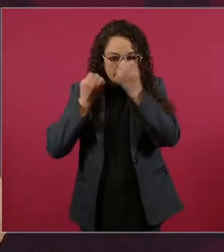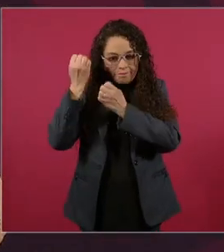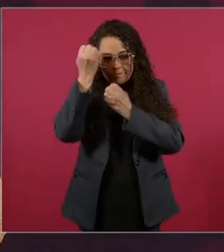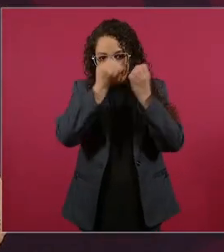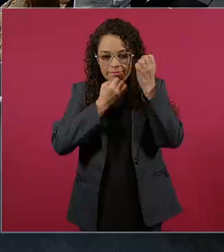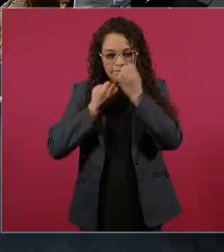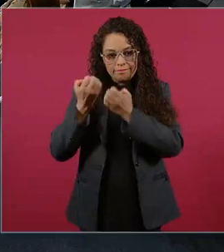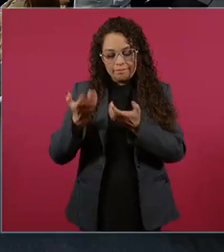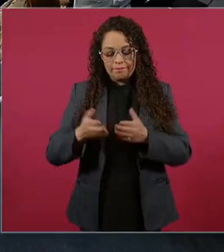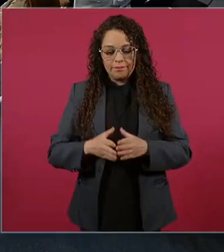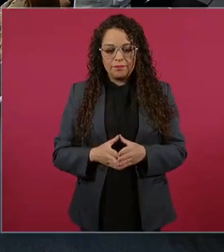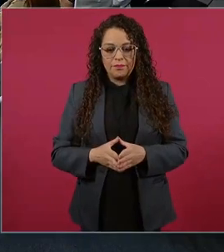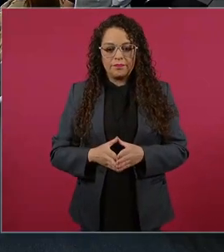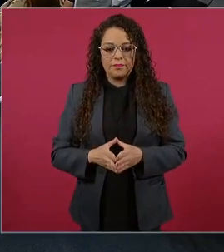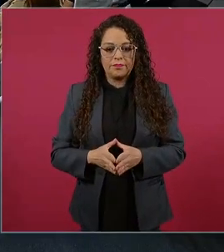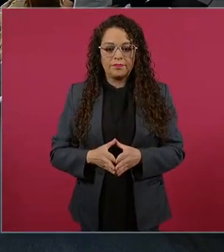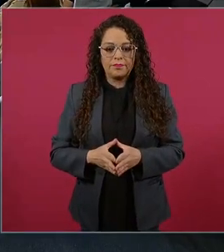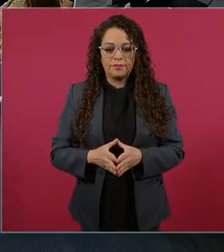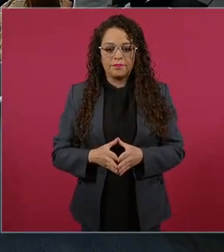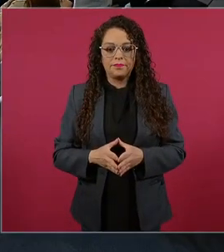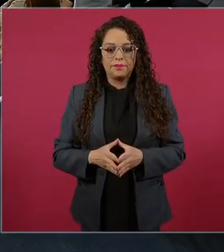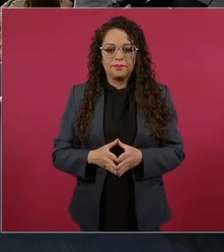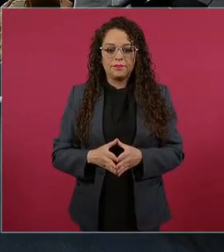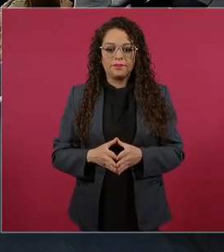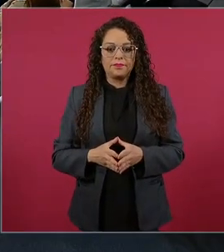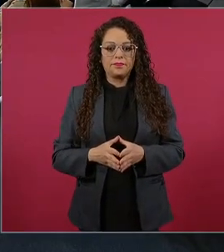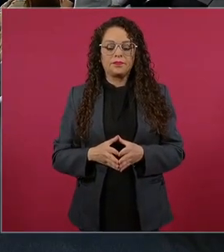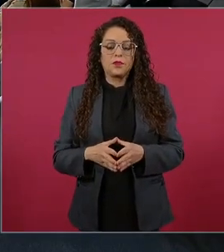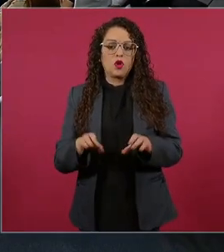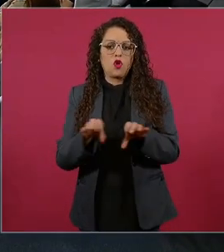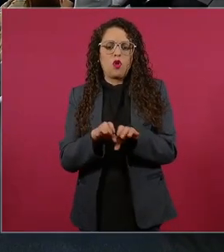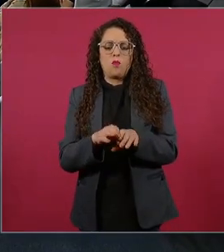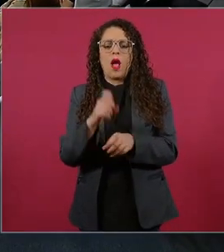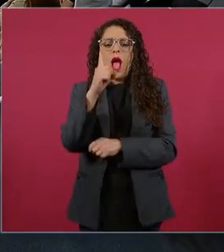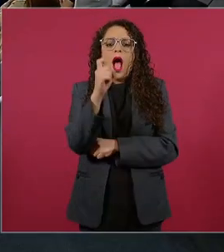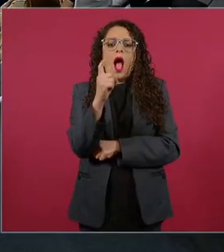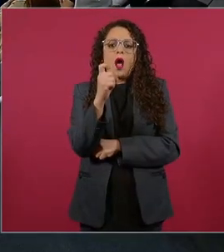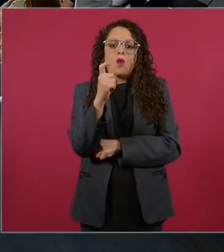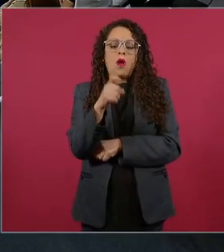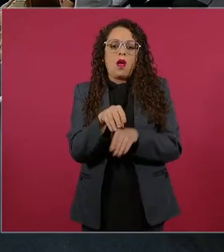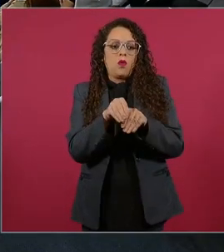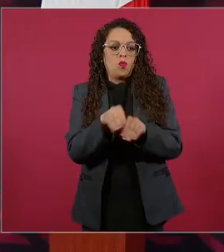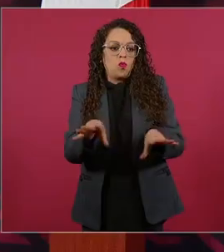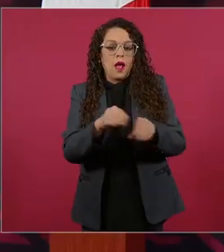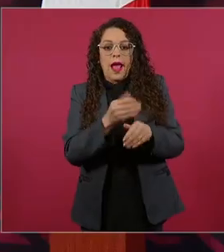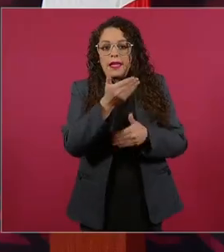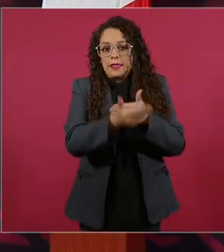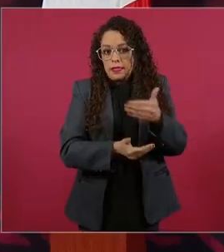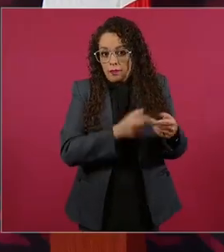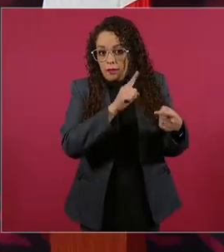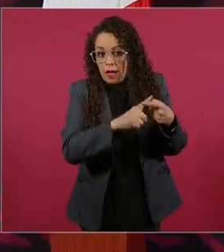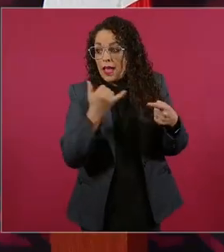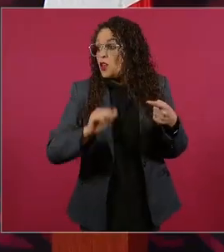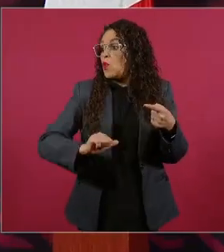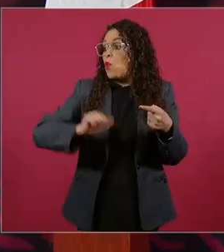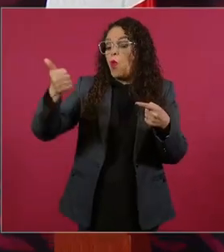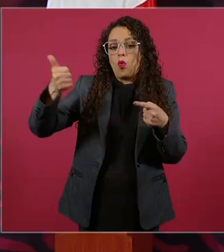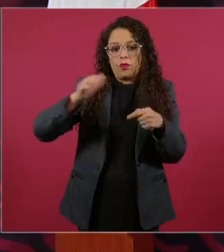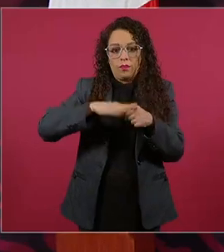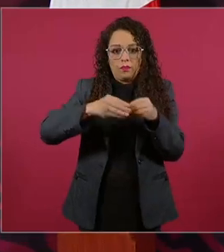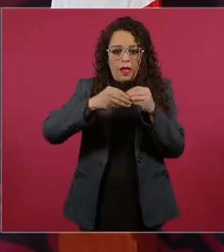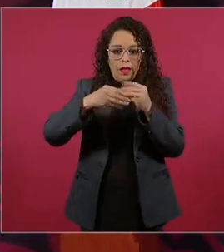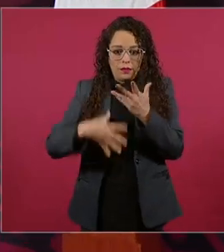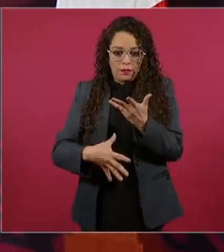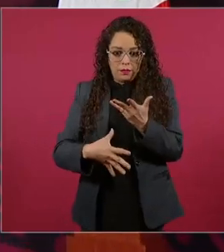al problema del servicio del agua y otros servicios. No se puede